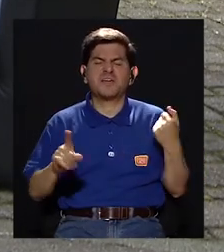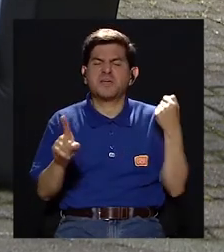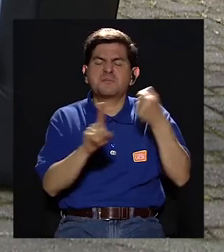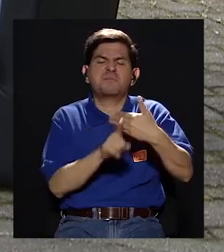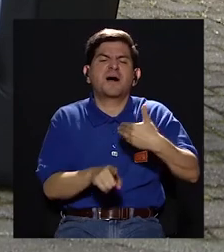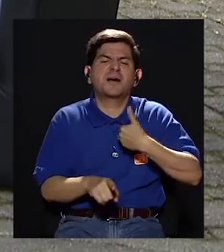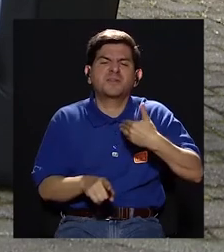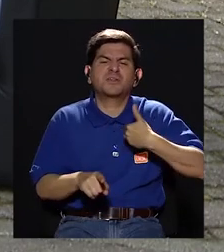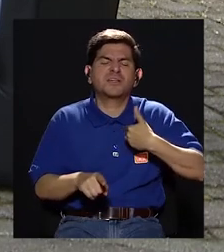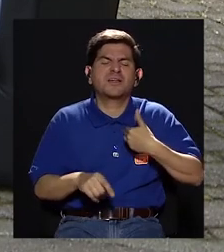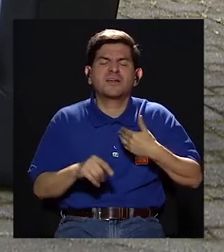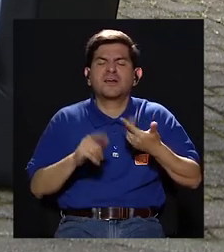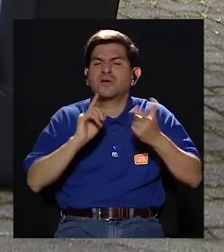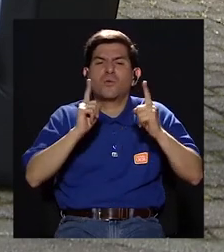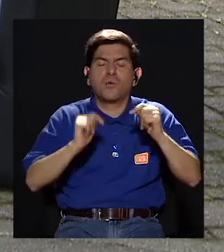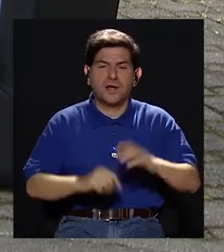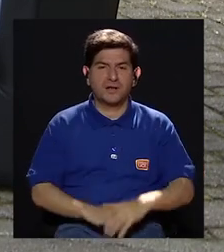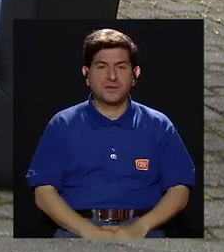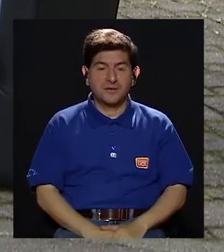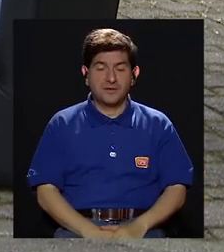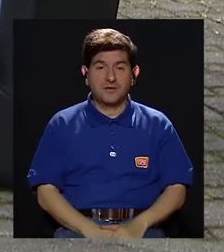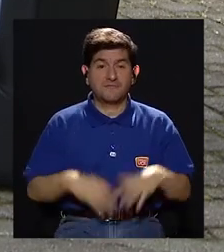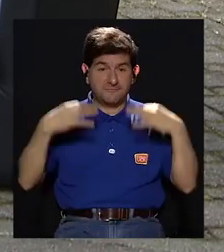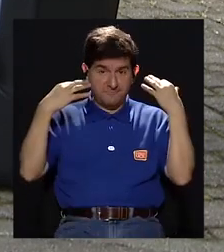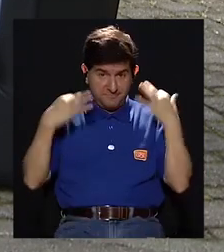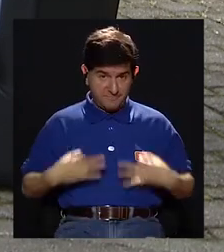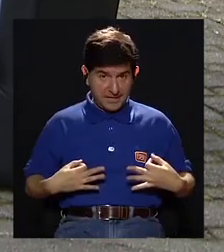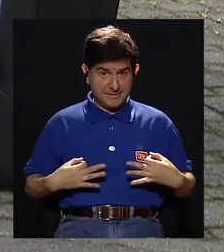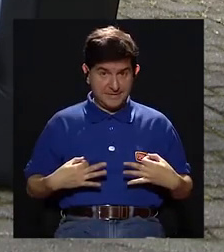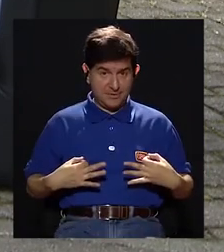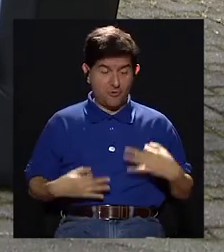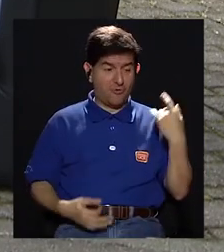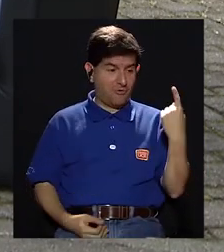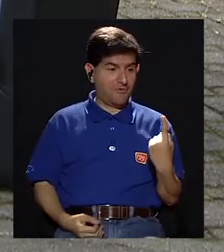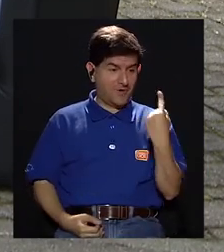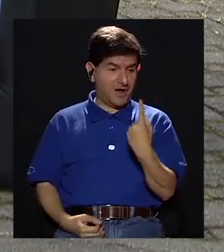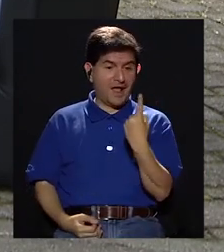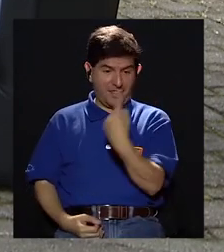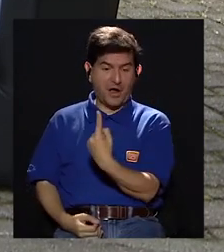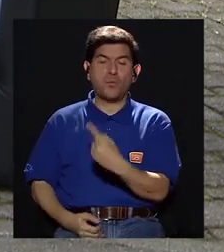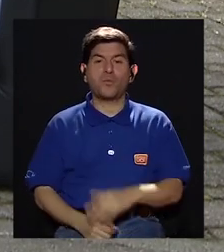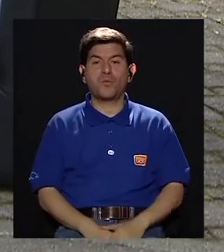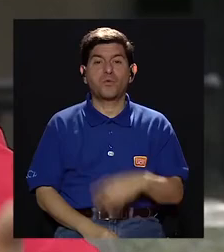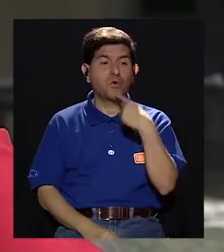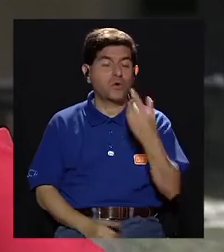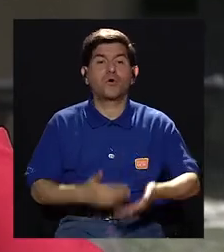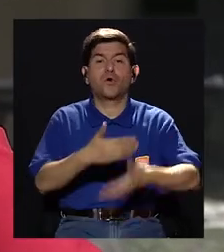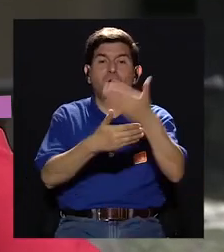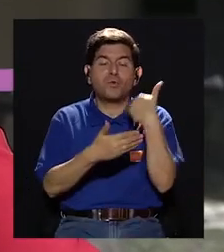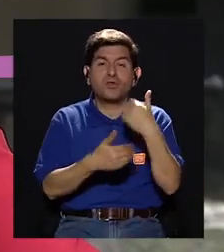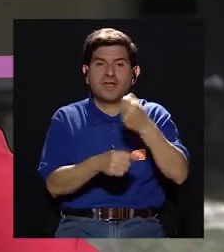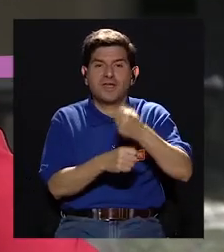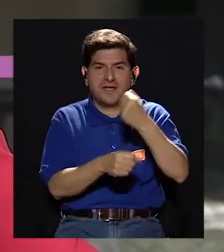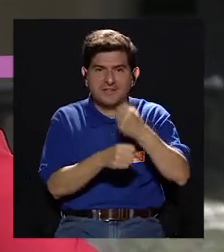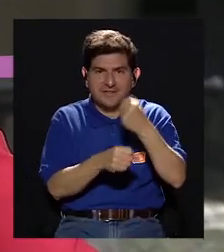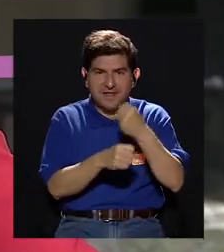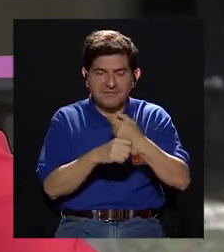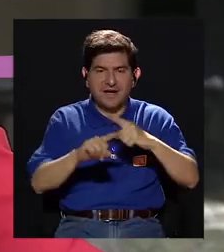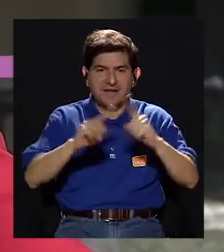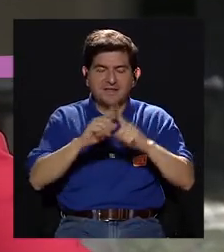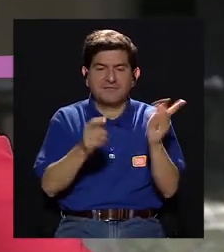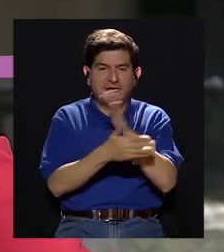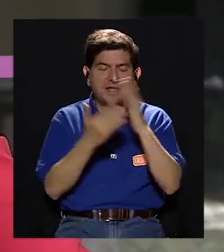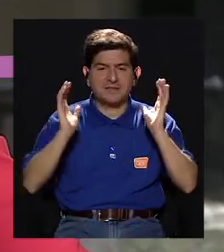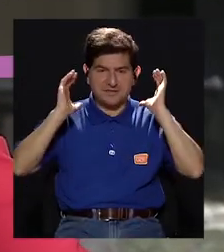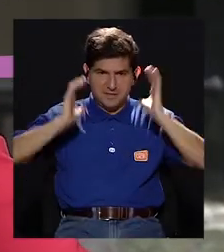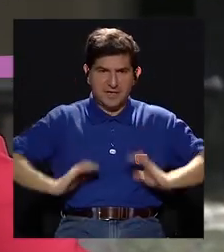físico, ¿qué impacto tienen estos seis puntos? A nivel físico, mira, cada uno de los puntos, como te comentaba, trabaja en